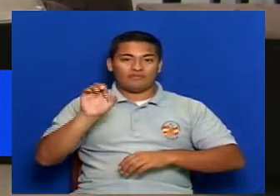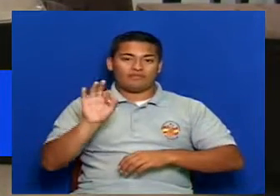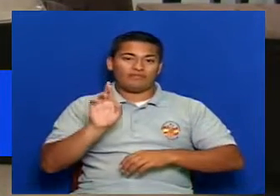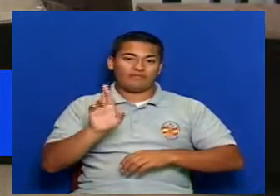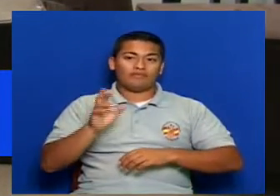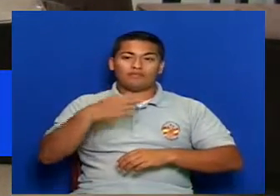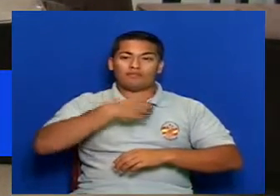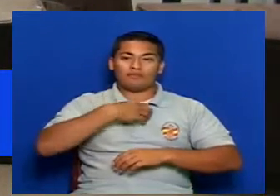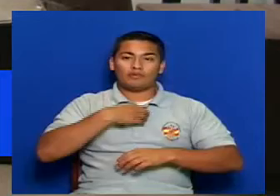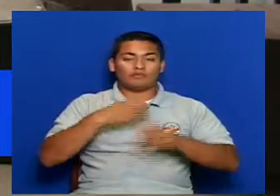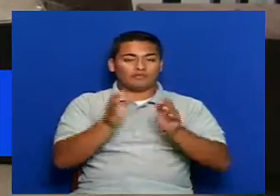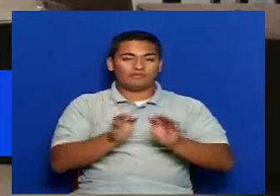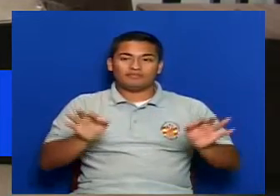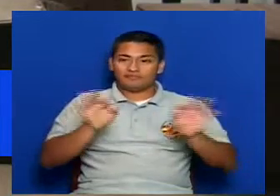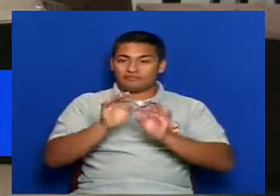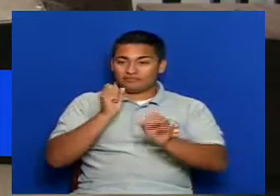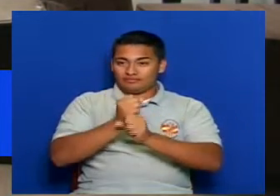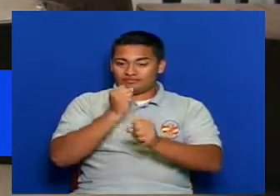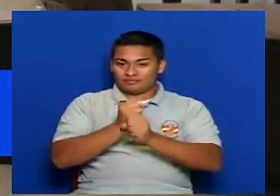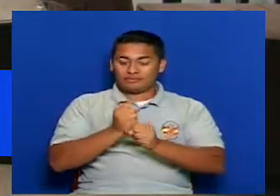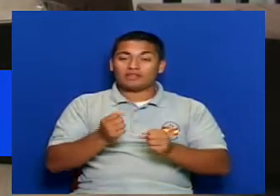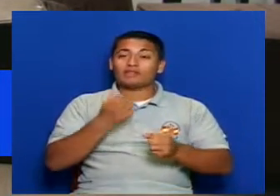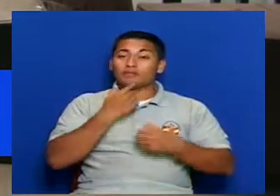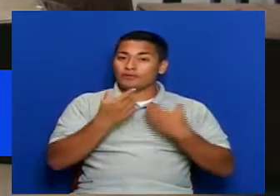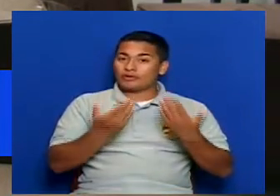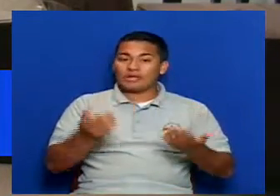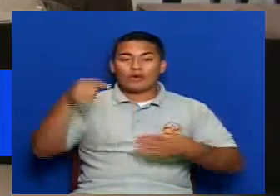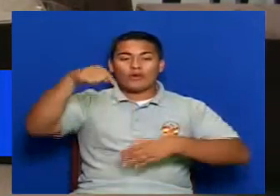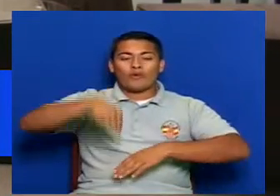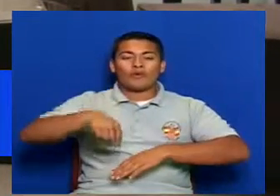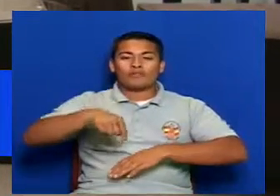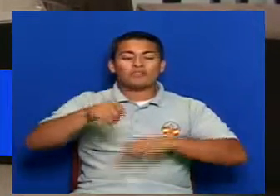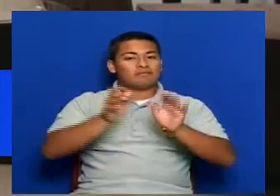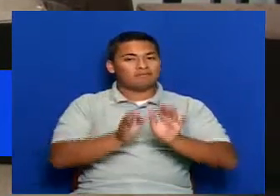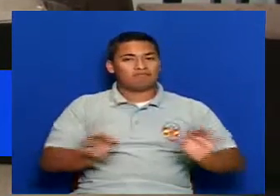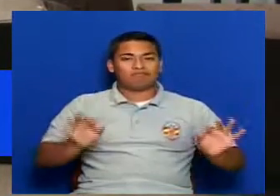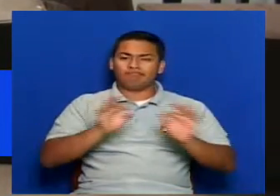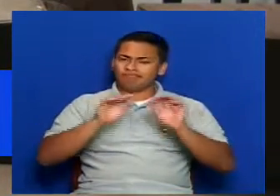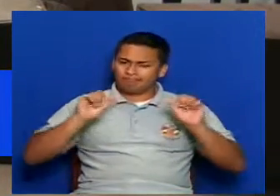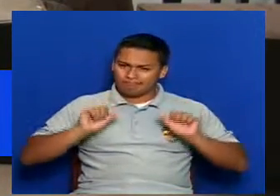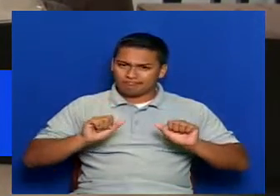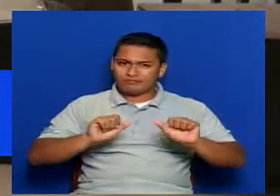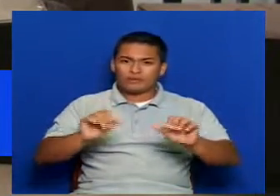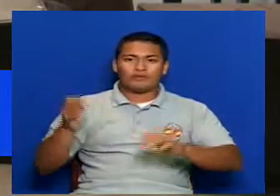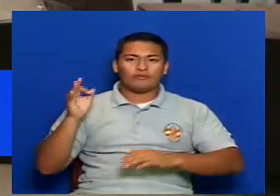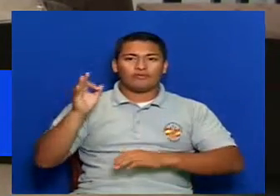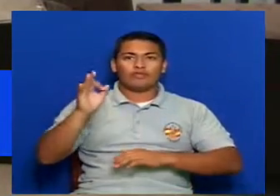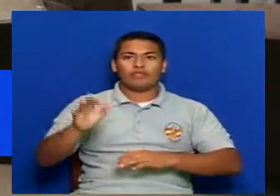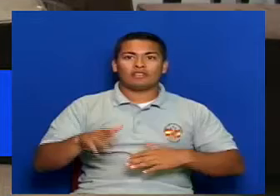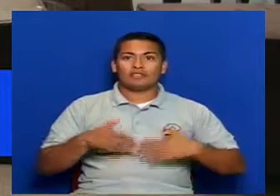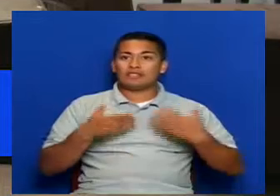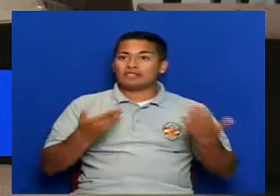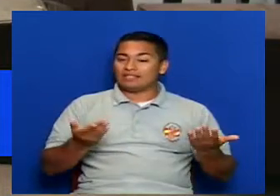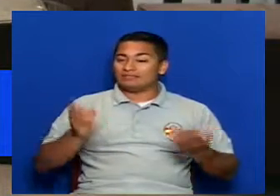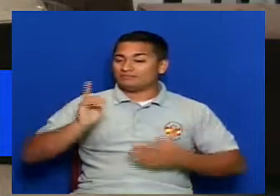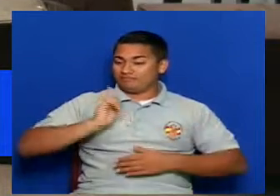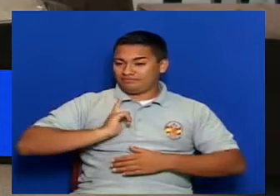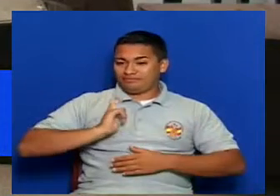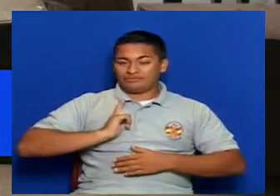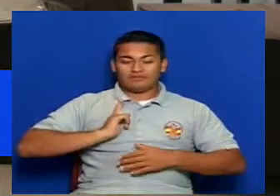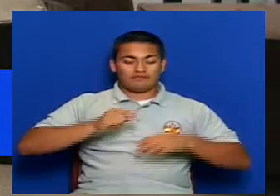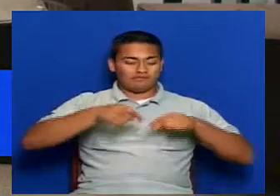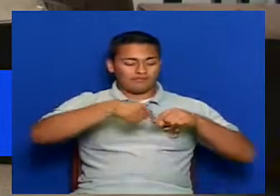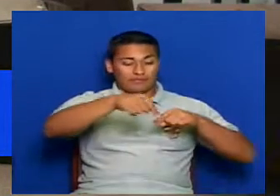este tipo de trabajo que será importante no sólo hoy que se seguirá haciendo en el futuro y el día tiene en muchos